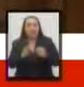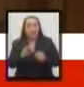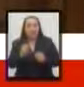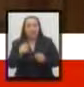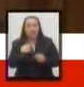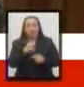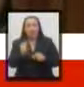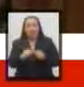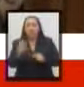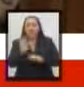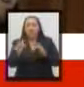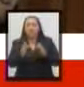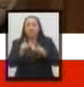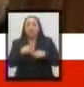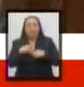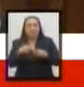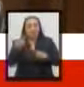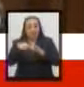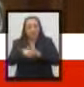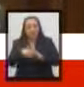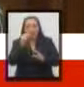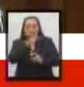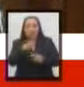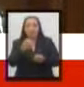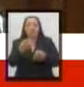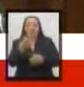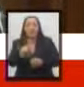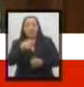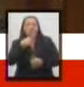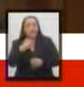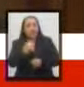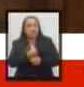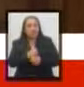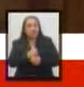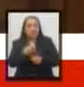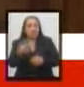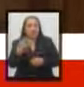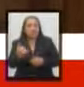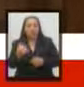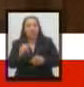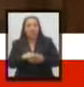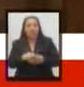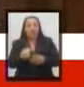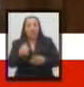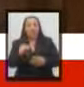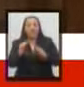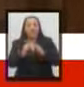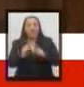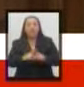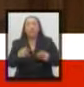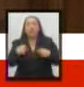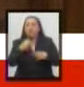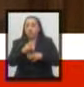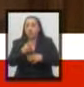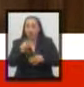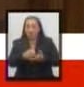tengo el número exacto, pero voy a llegar a hacer eso otro, de mirar cuánto hay de mujeres inactivas y cuánto hay amas de casa y eso. Pero tengo una sugerencia de